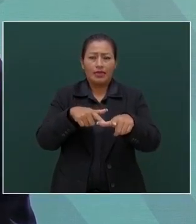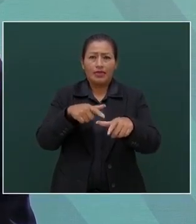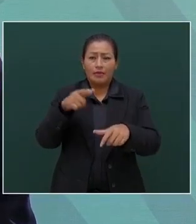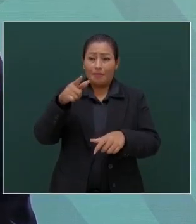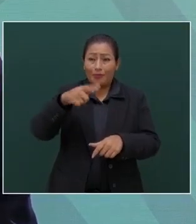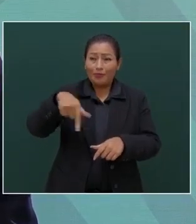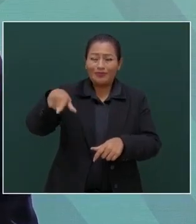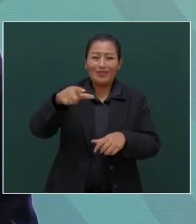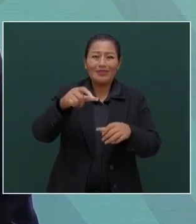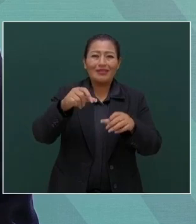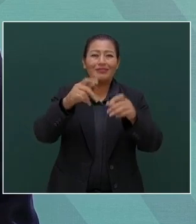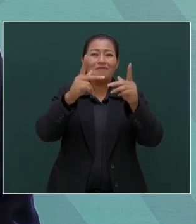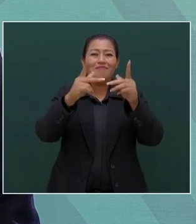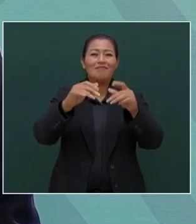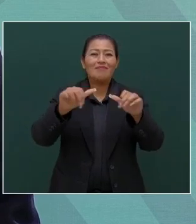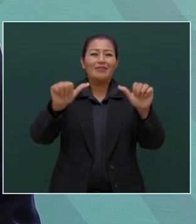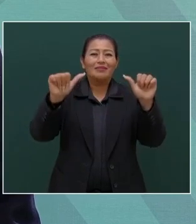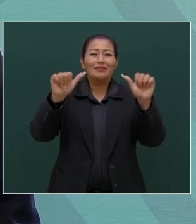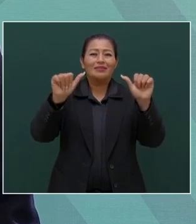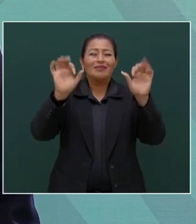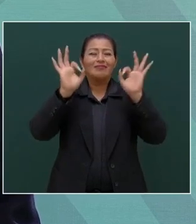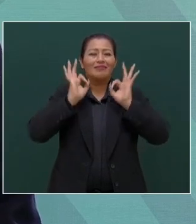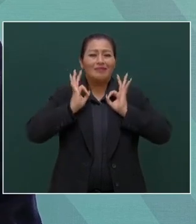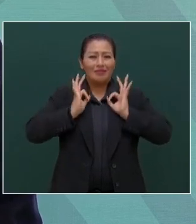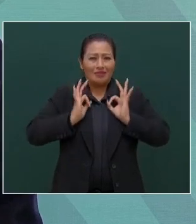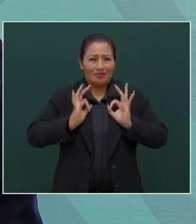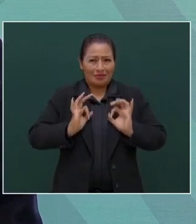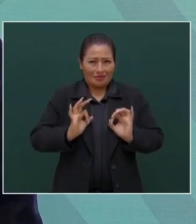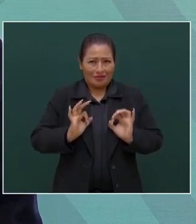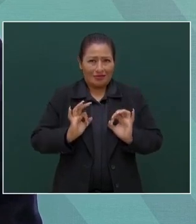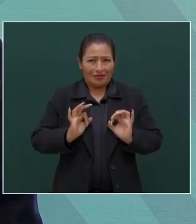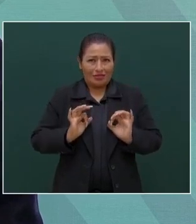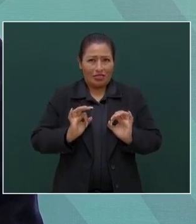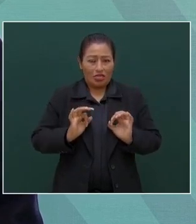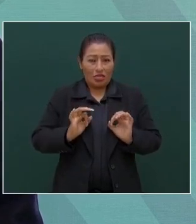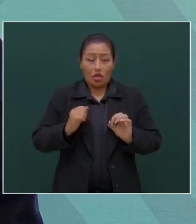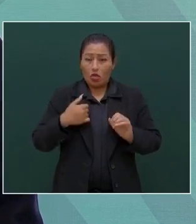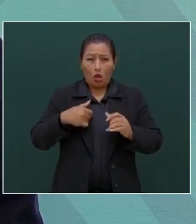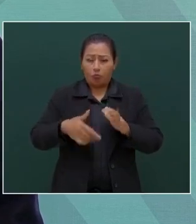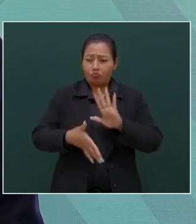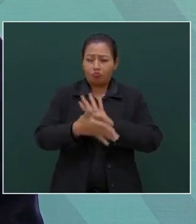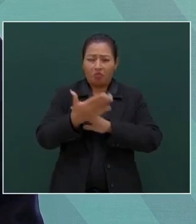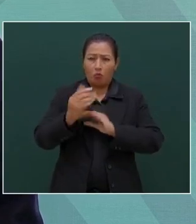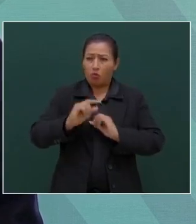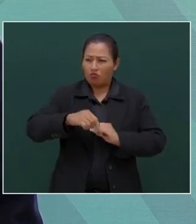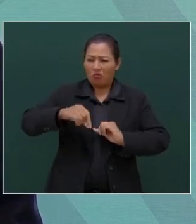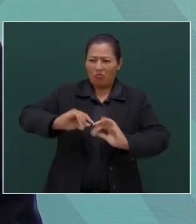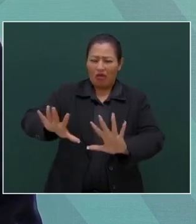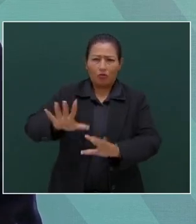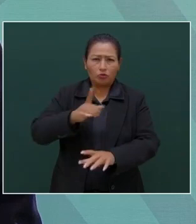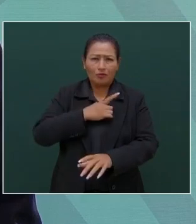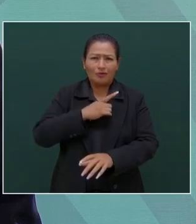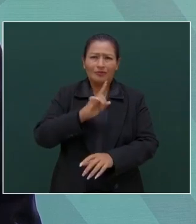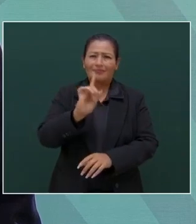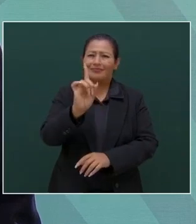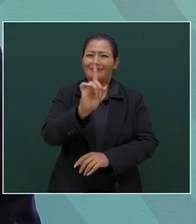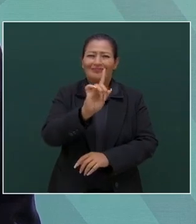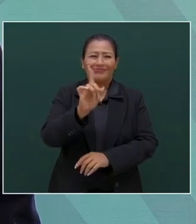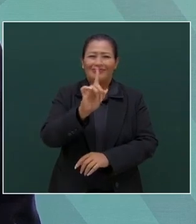garantizando la paz, la tranquilidad, o sea, no vamos a dejar solo